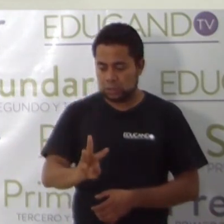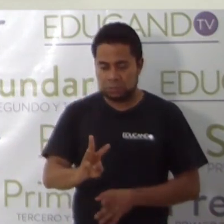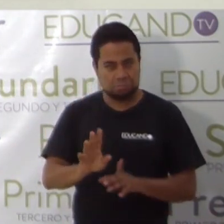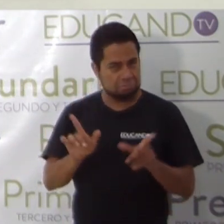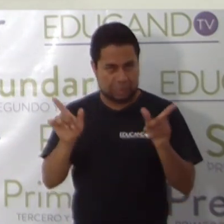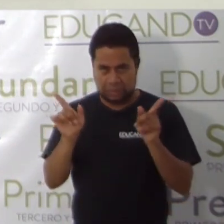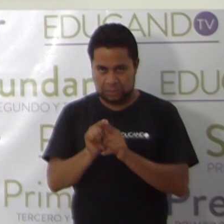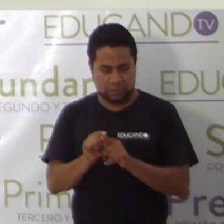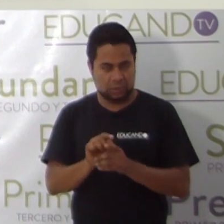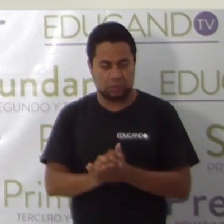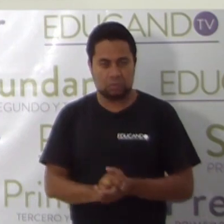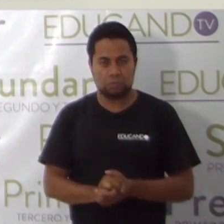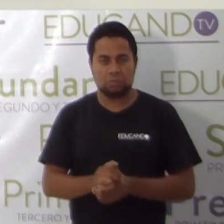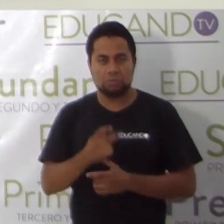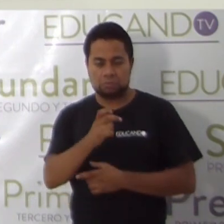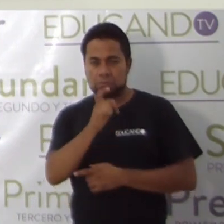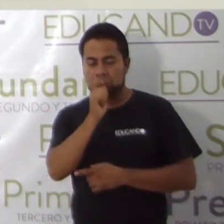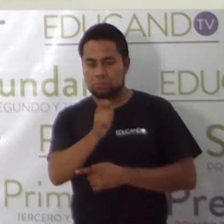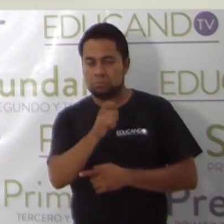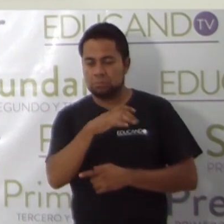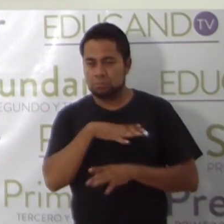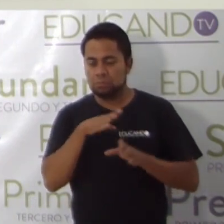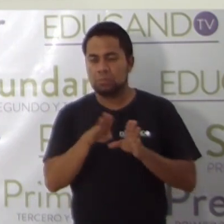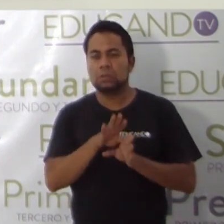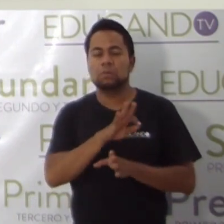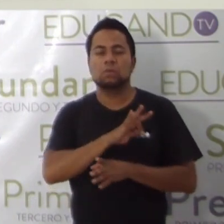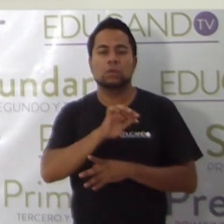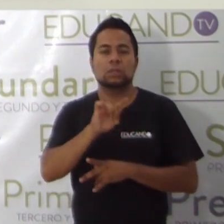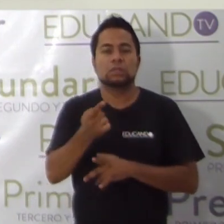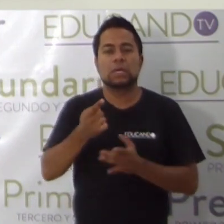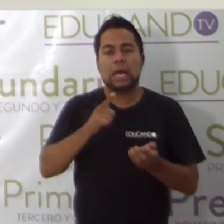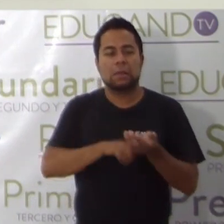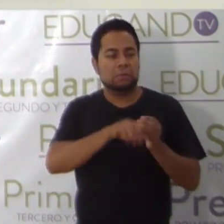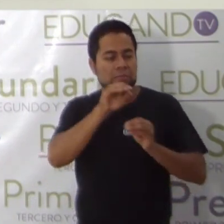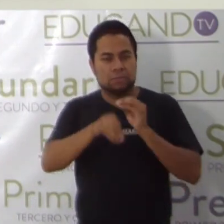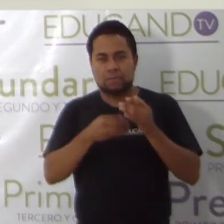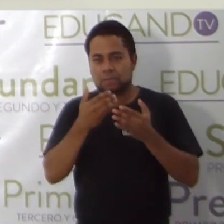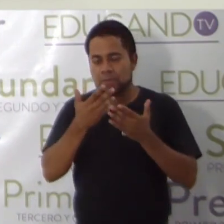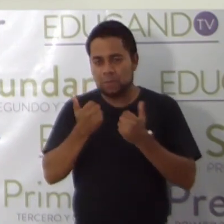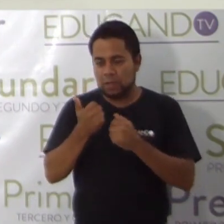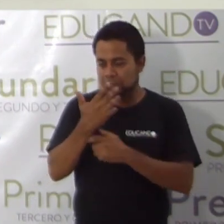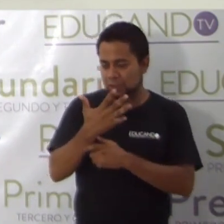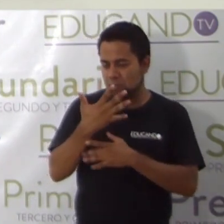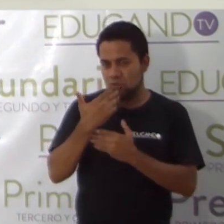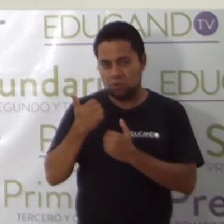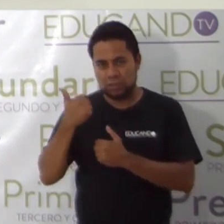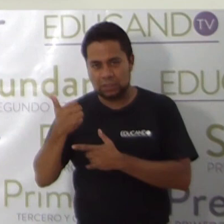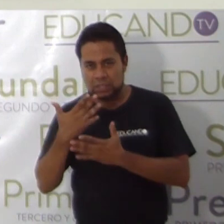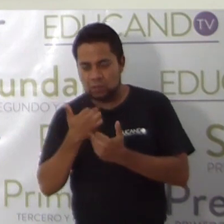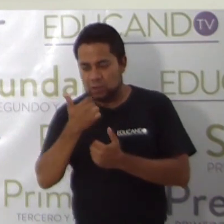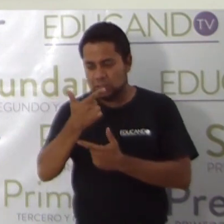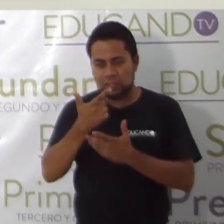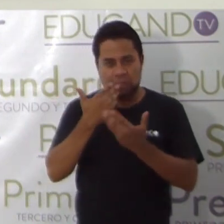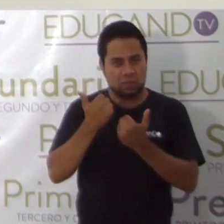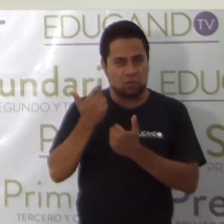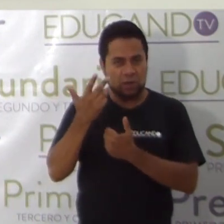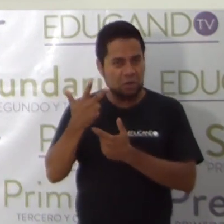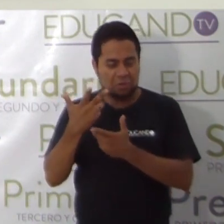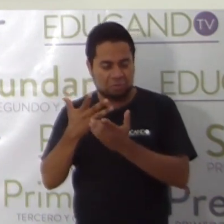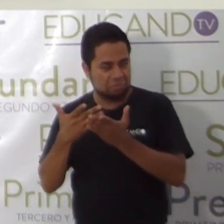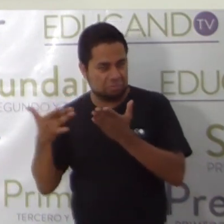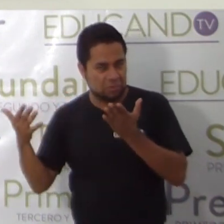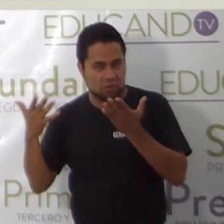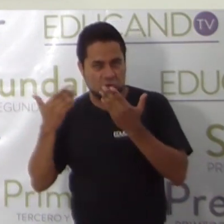¿sí? Esto es lo que es posible que aparezca aquí. No hay más. No hay 5, no hay 6, no hay 7, no hay 10. ¿Sí?